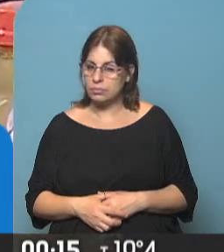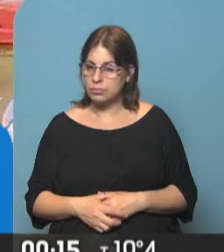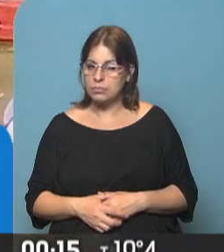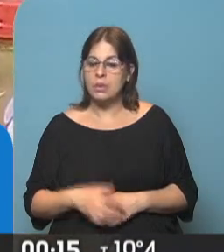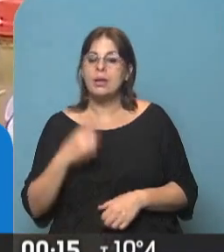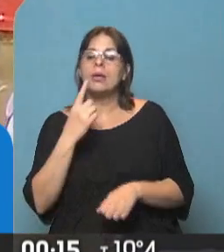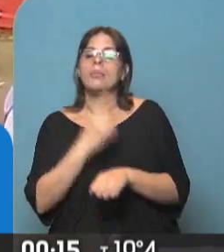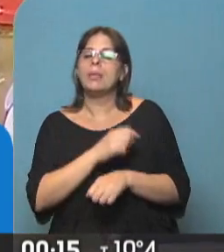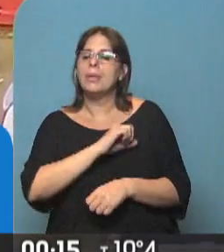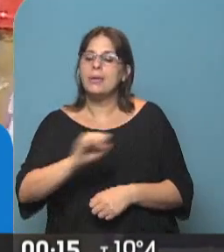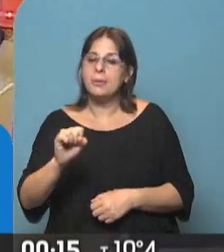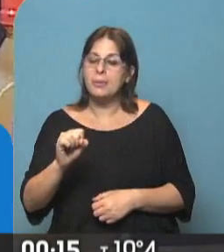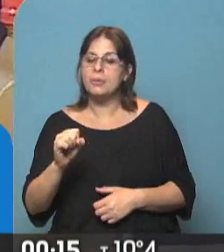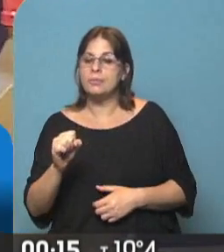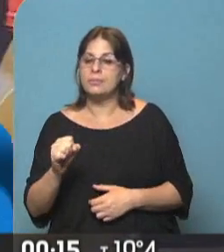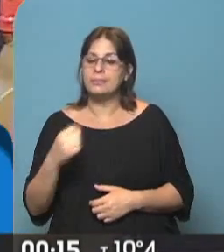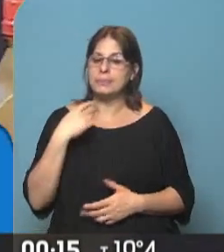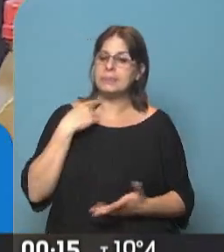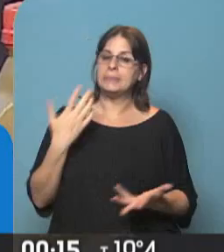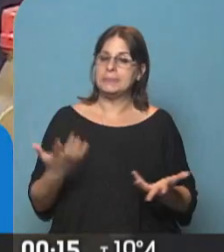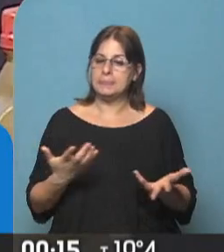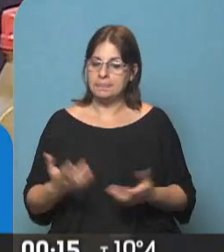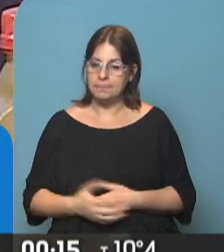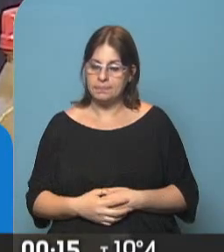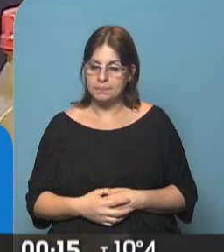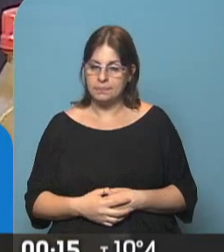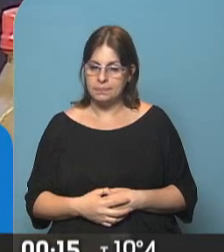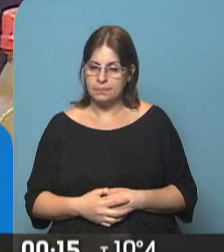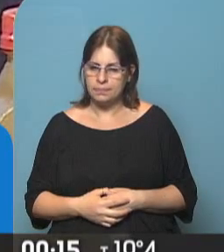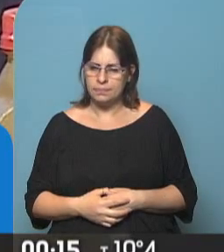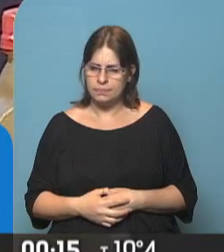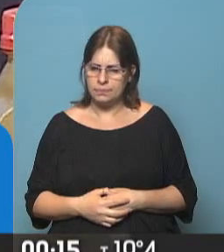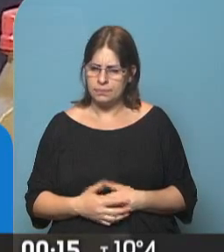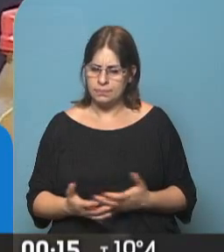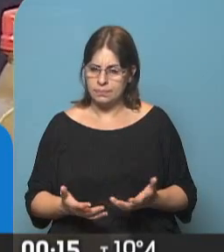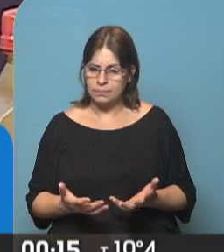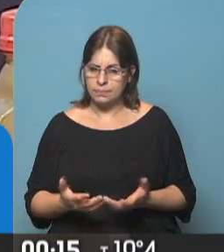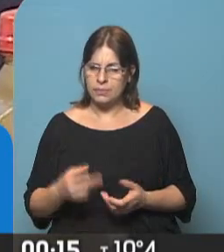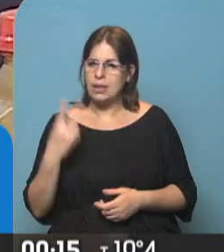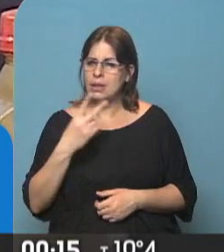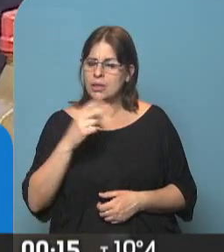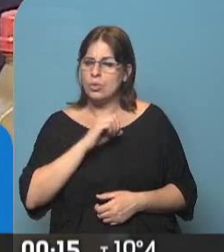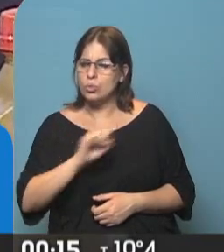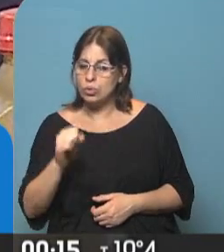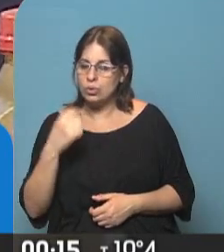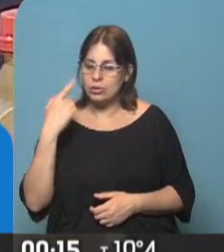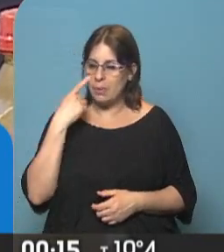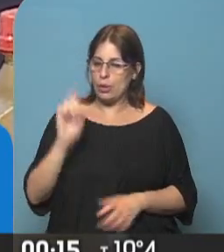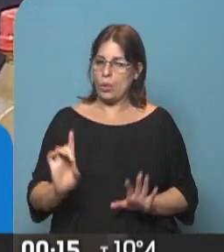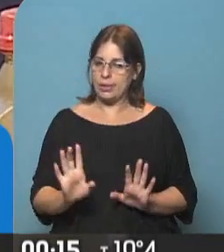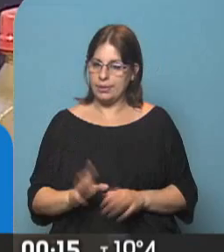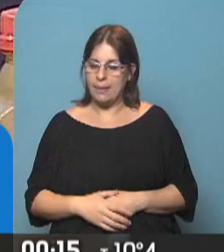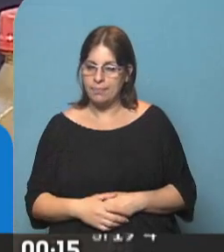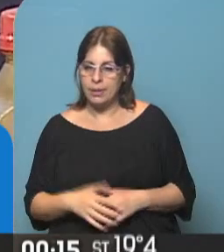el primer gol, tal vez nos agarra a ellos, nosotros nos agarra, el segundo gol nos agarra desprevenidos, o sea,